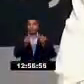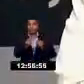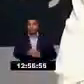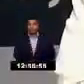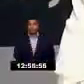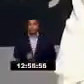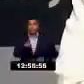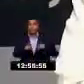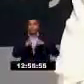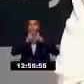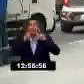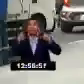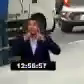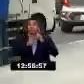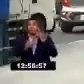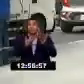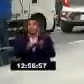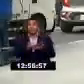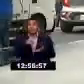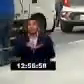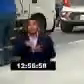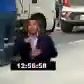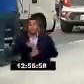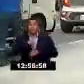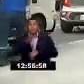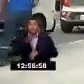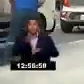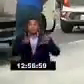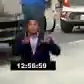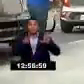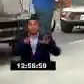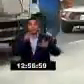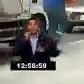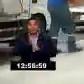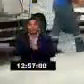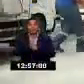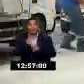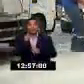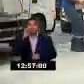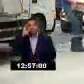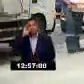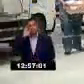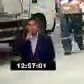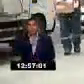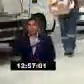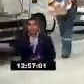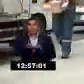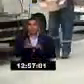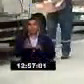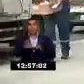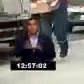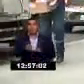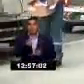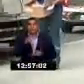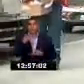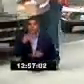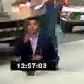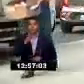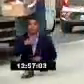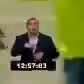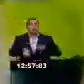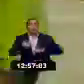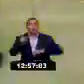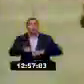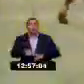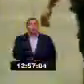con algunas de las quejas propuestas. En lo que va de este periodo, 47 servidores judiciales han sido destituidos. De ellos, 19 son